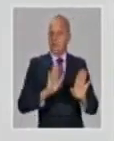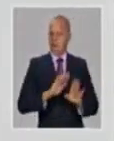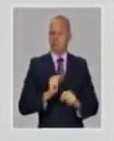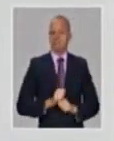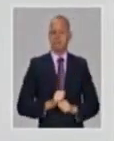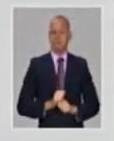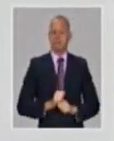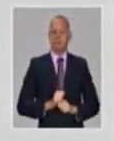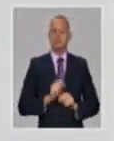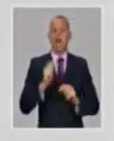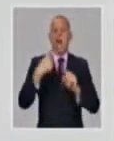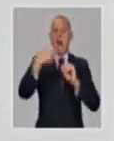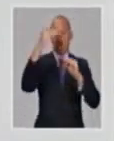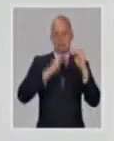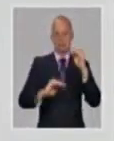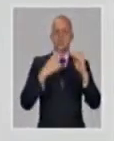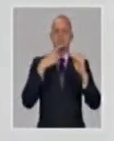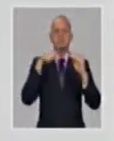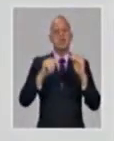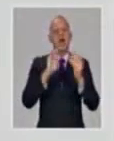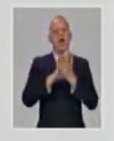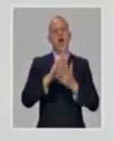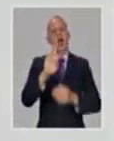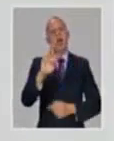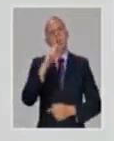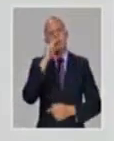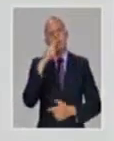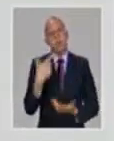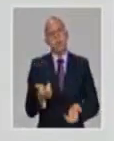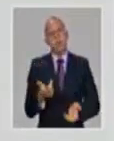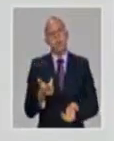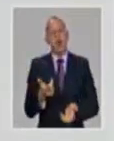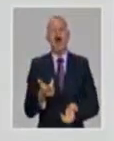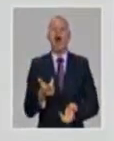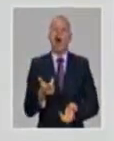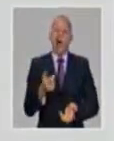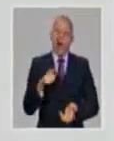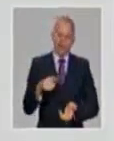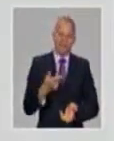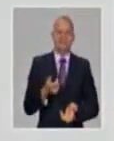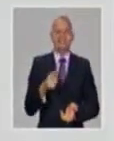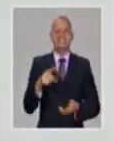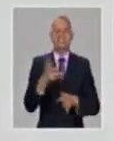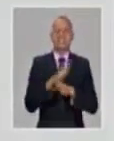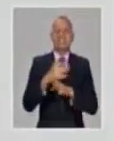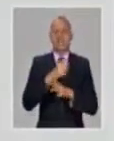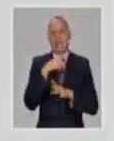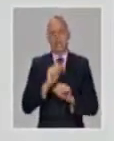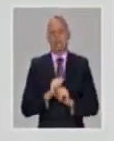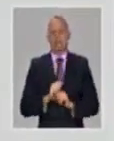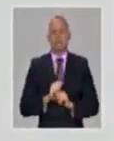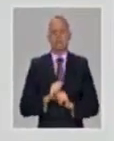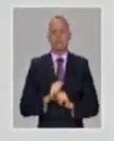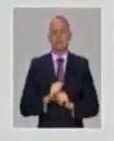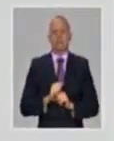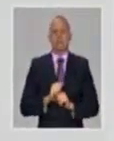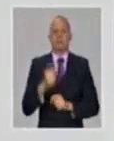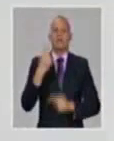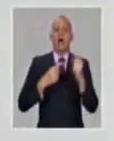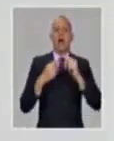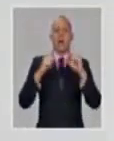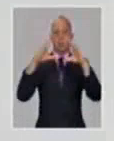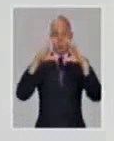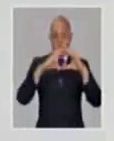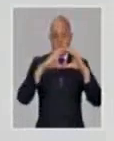servicio M3B, que es de media tensión para productores agropecuarios con metro de tres